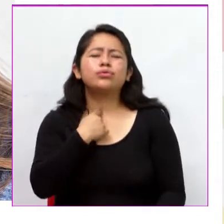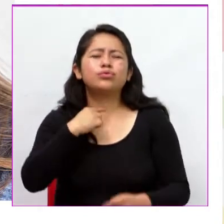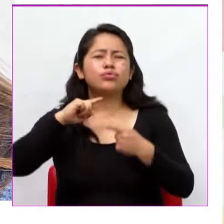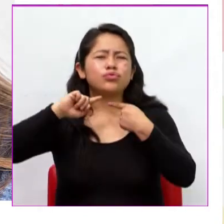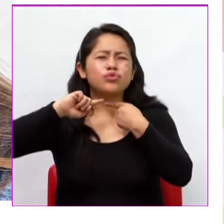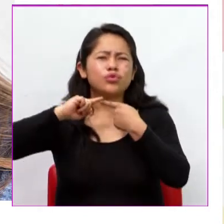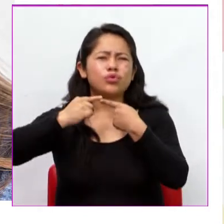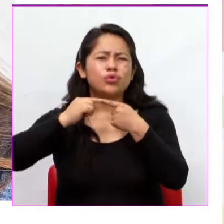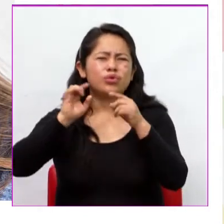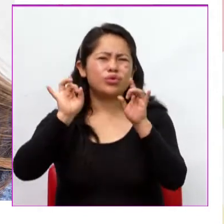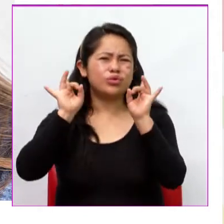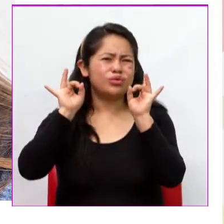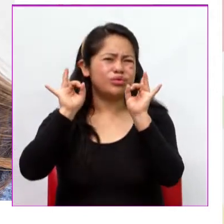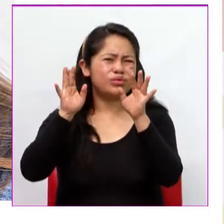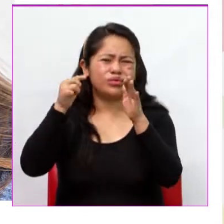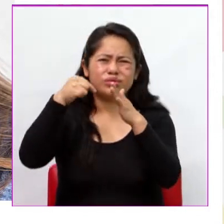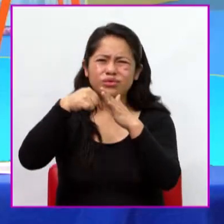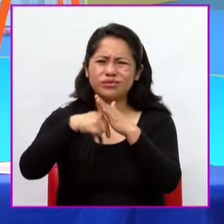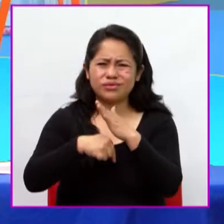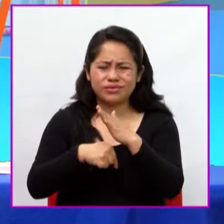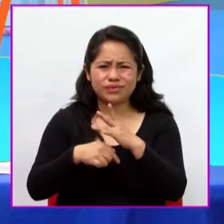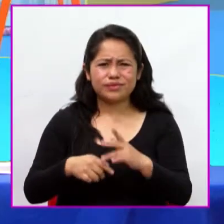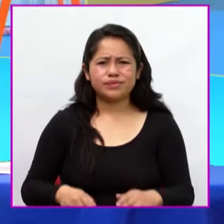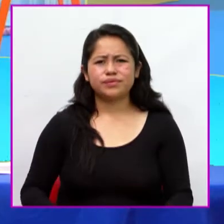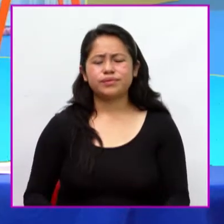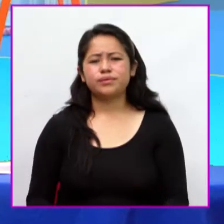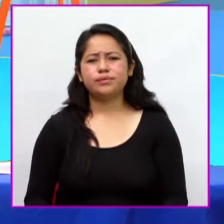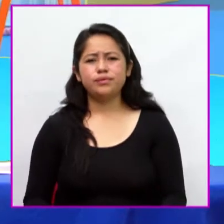infección puede ser